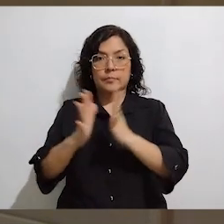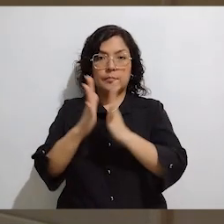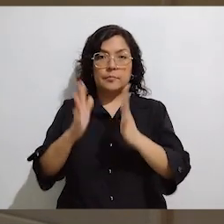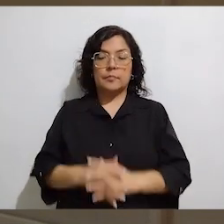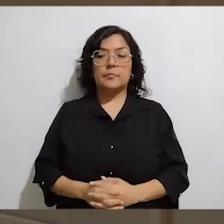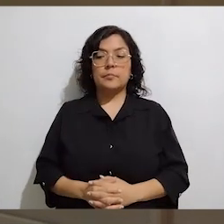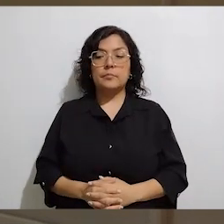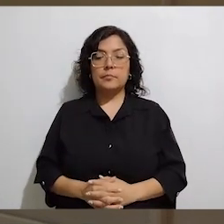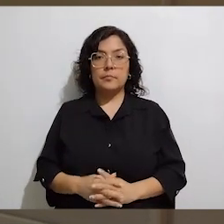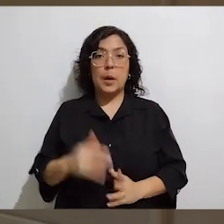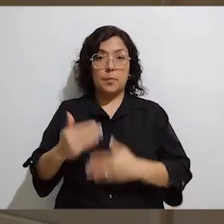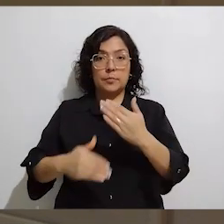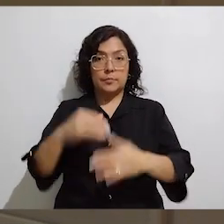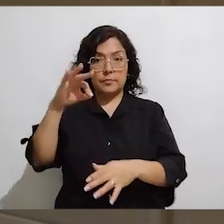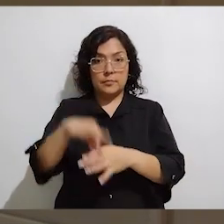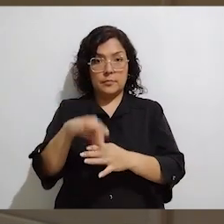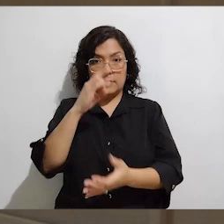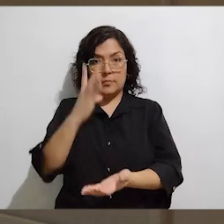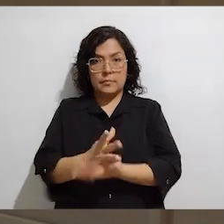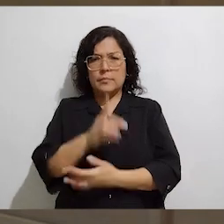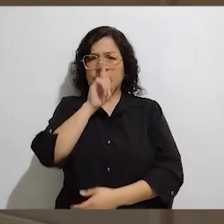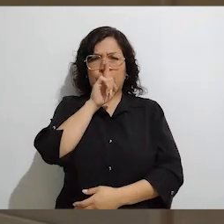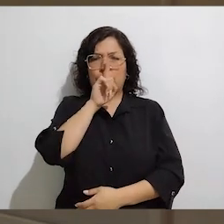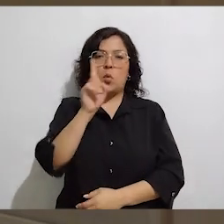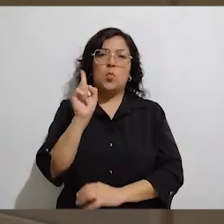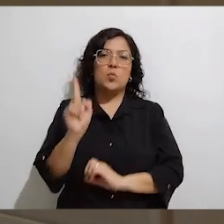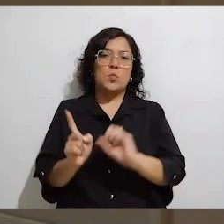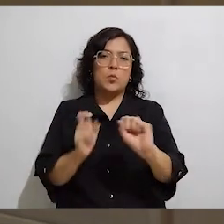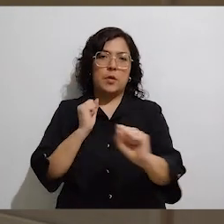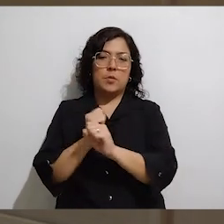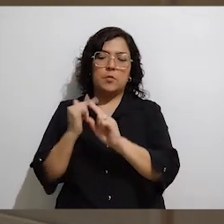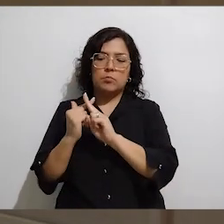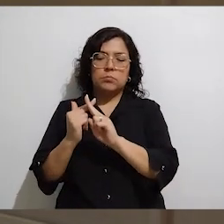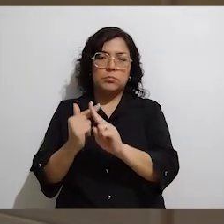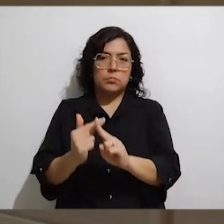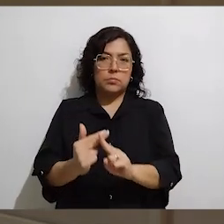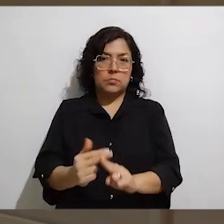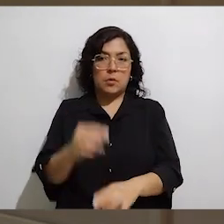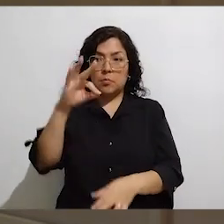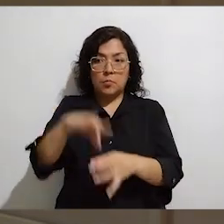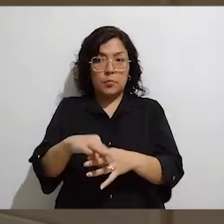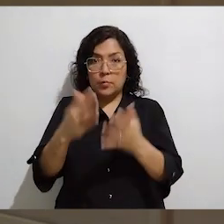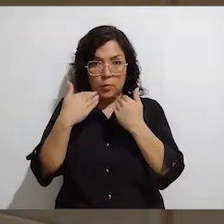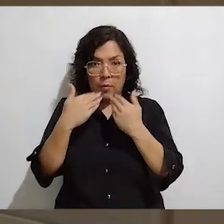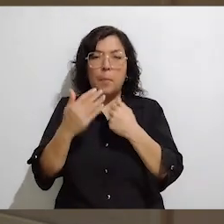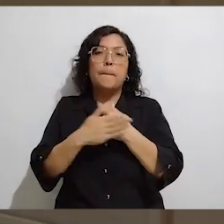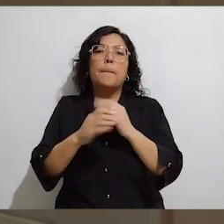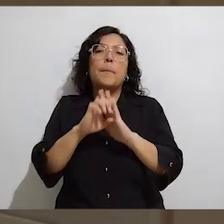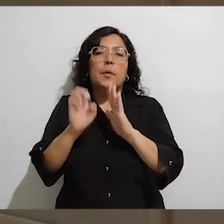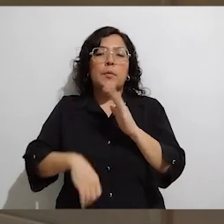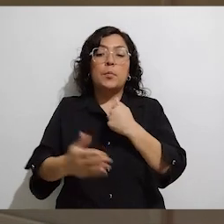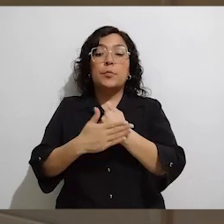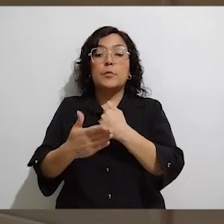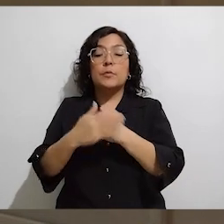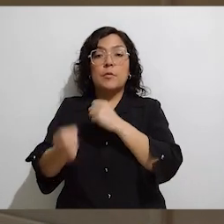electoral, sino que se llevan y se construyen a lo largo del año, inclusive cuando no hay proceso electoral. El año que entra, que no tenemos